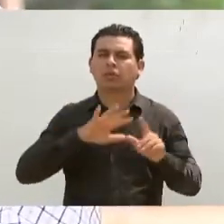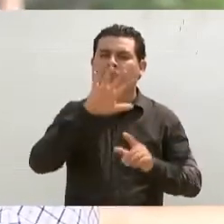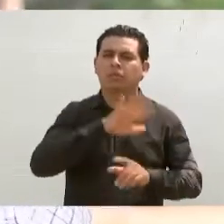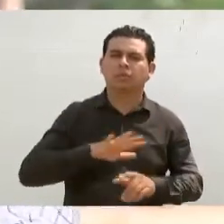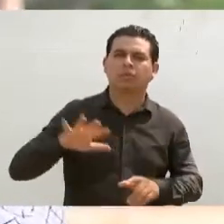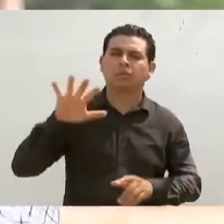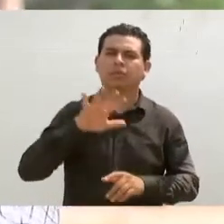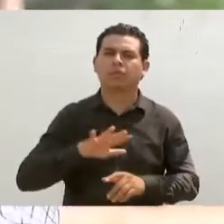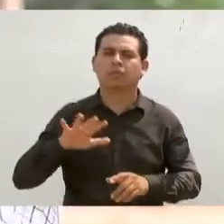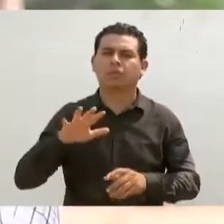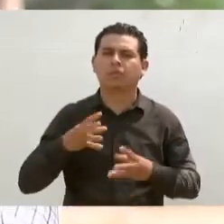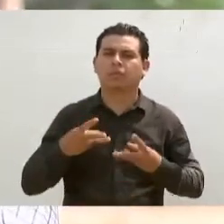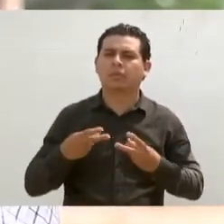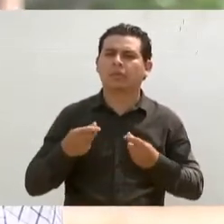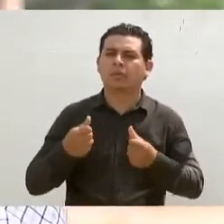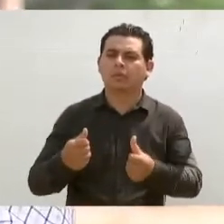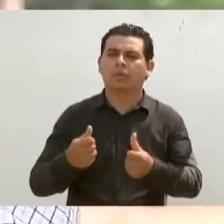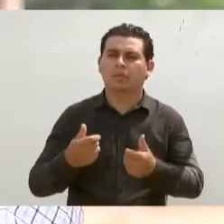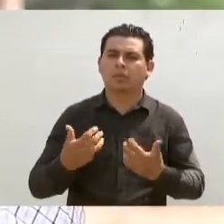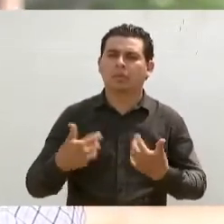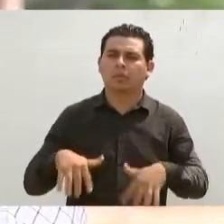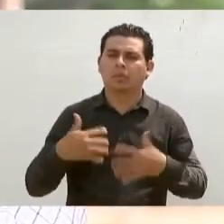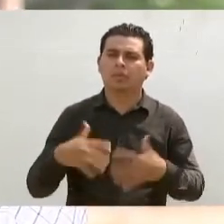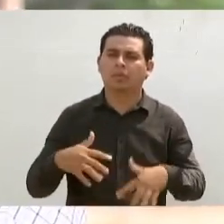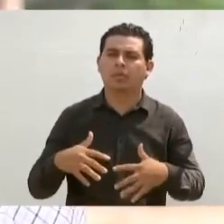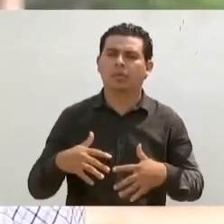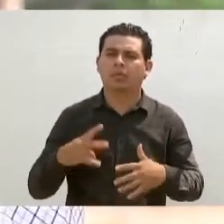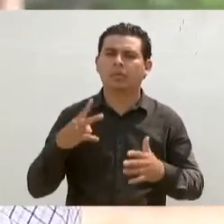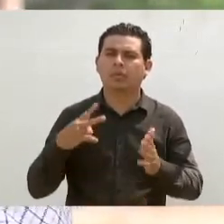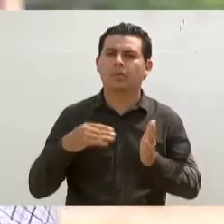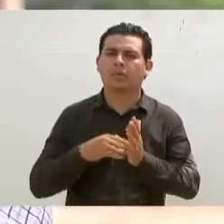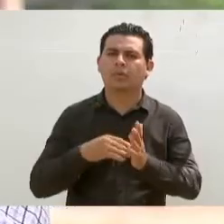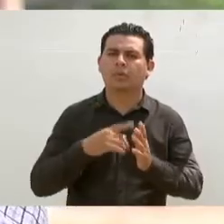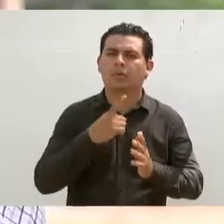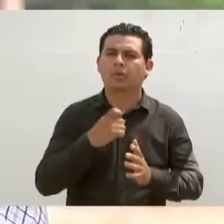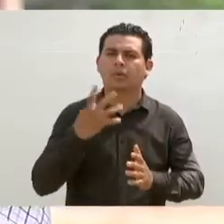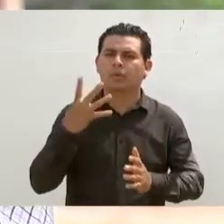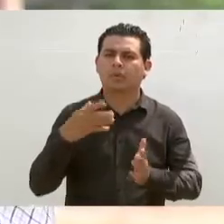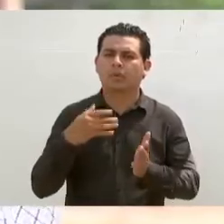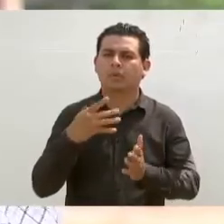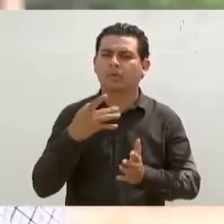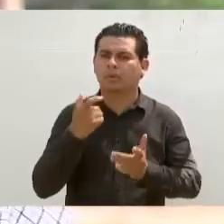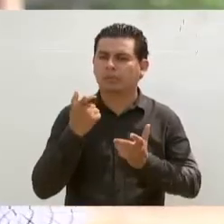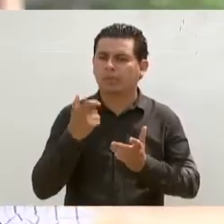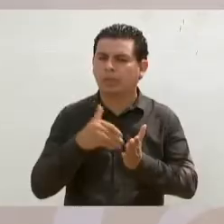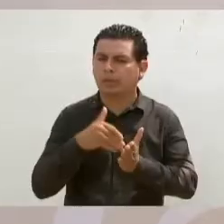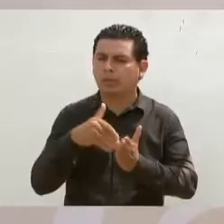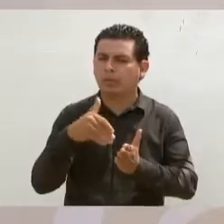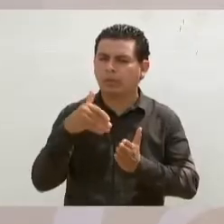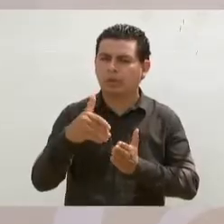hecho una inversión mensual de 2.104 millones de pesos.